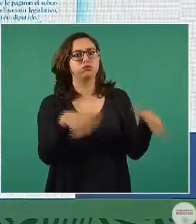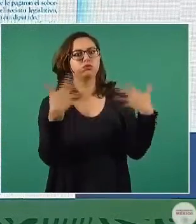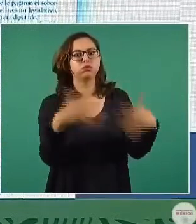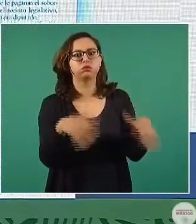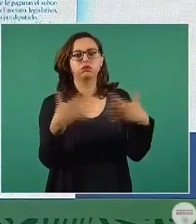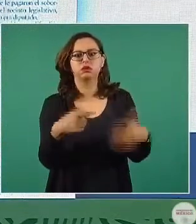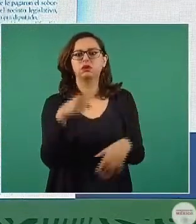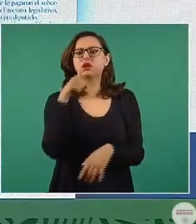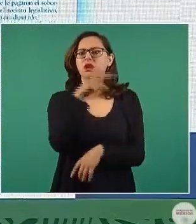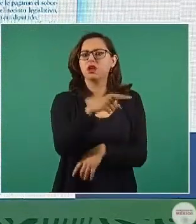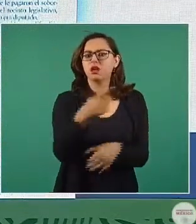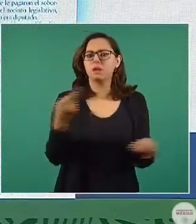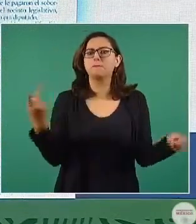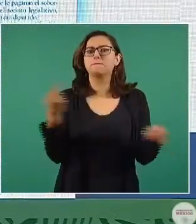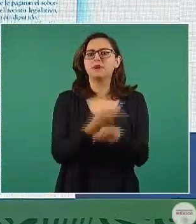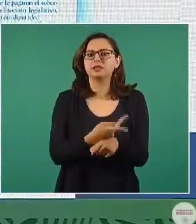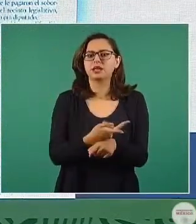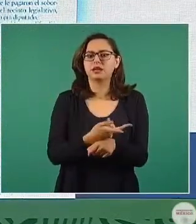se esconde